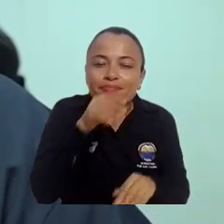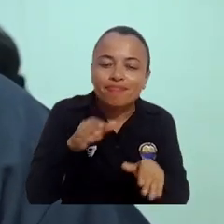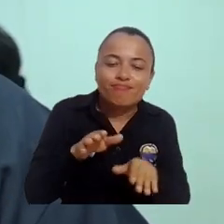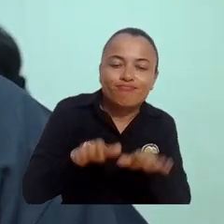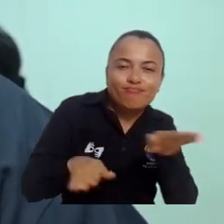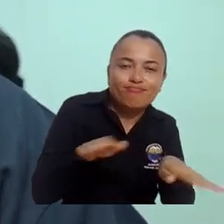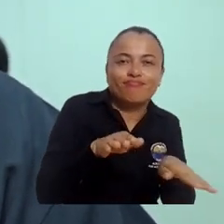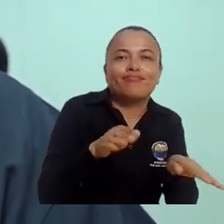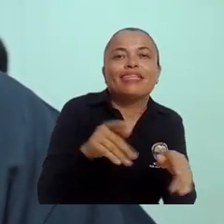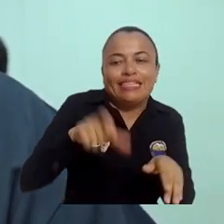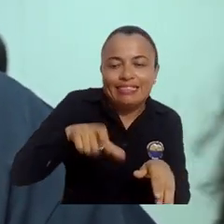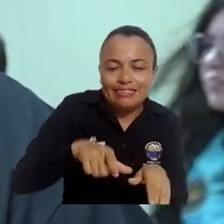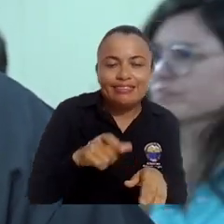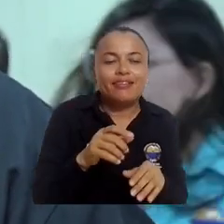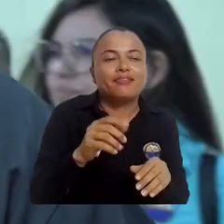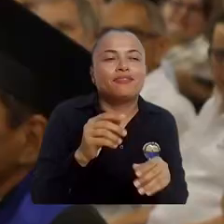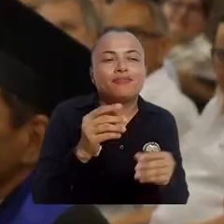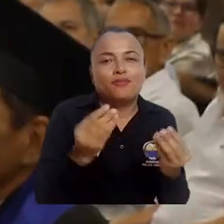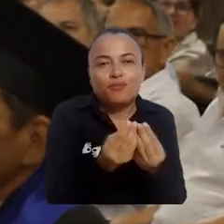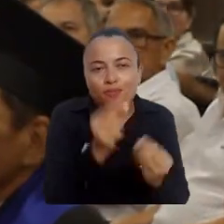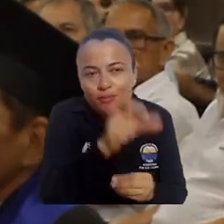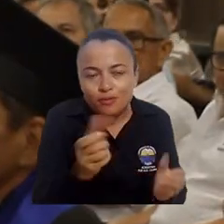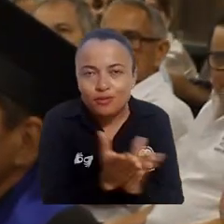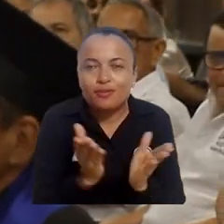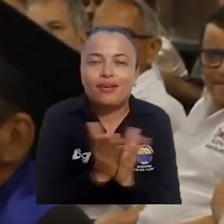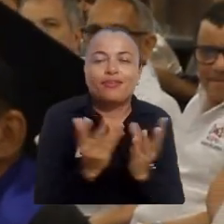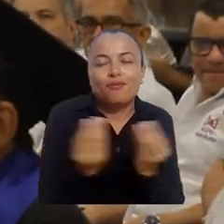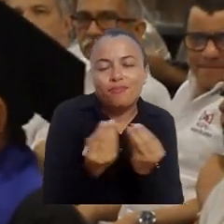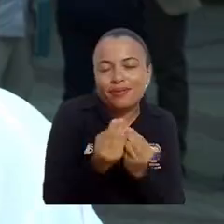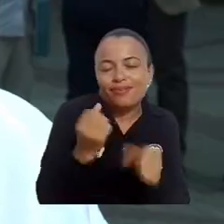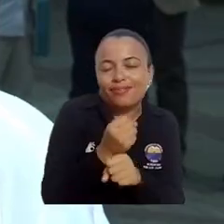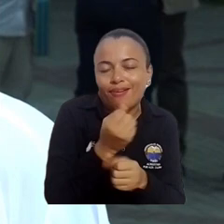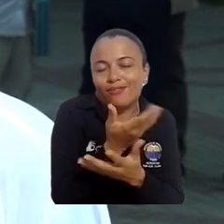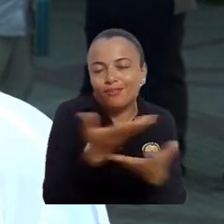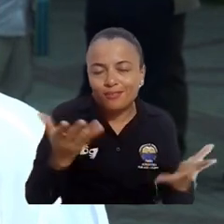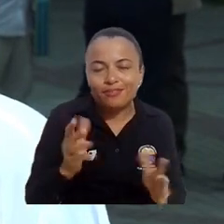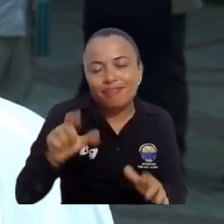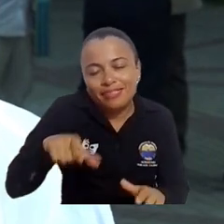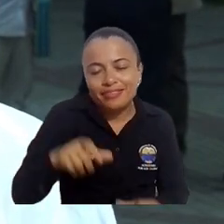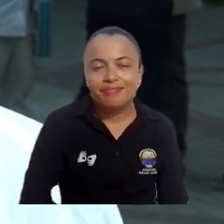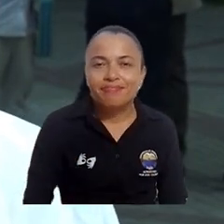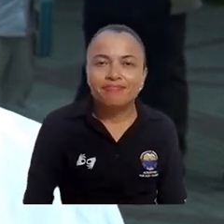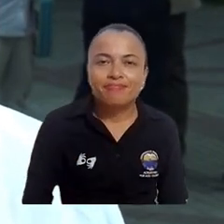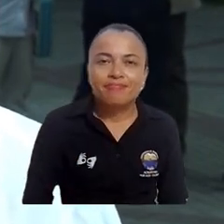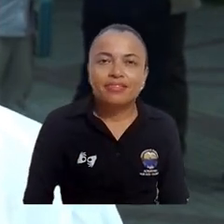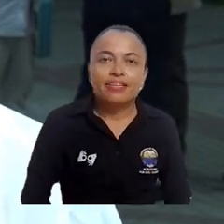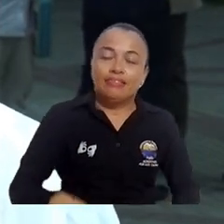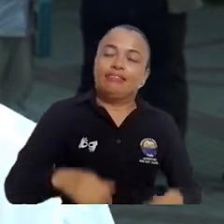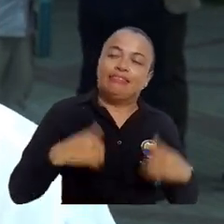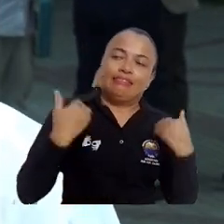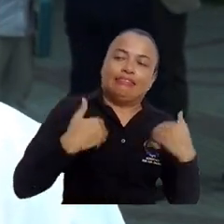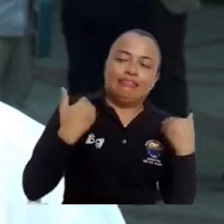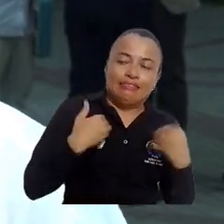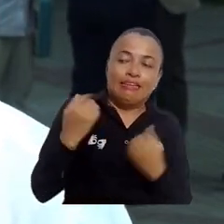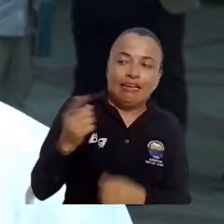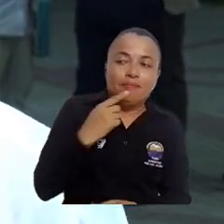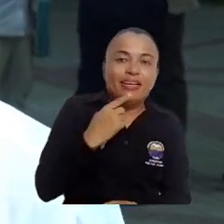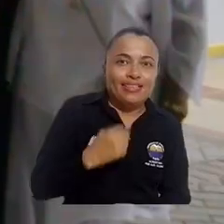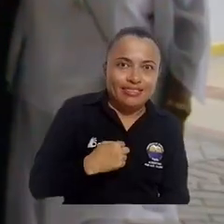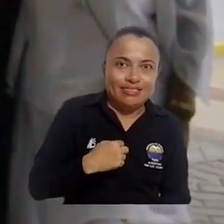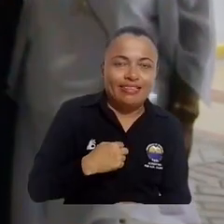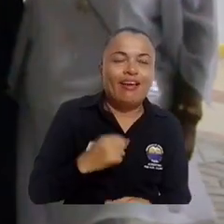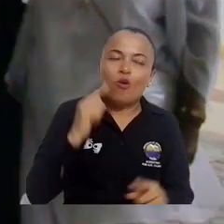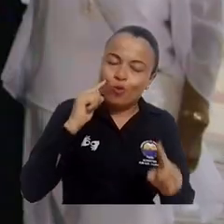los gansos me necesitan y todavía me necesitan alumnos y compañeros de trabajo. Una satisfacción bien grande, como él me decía, que tenía un